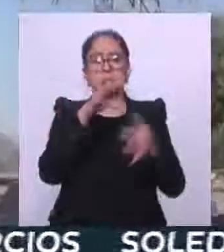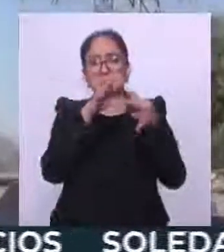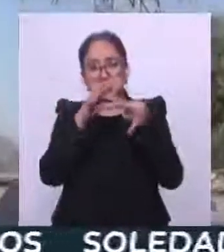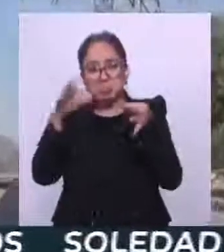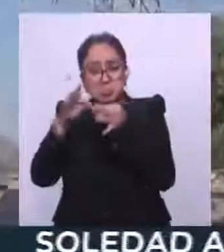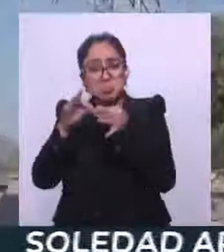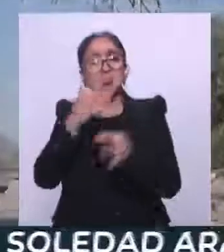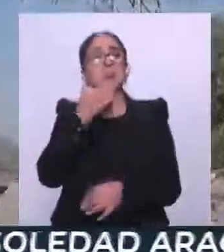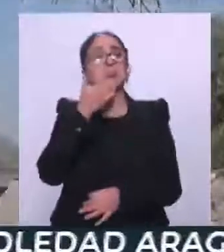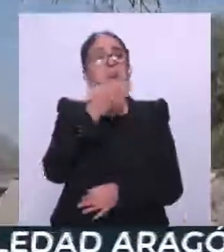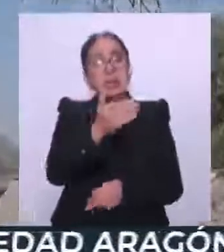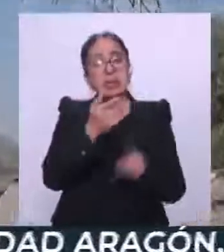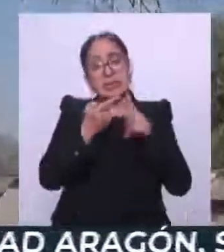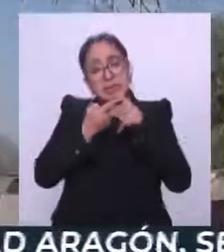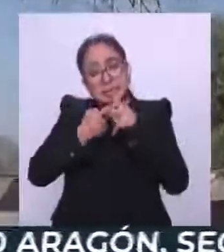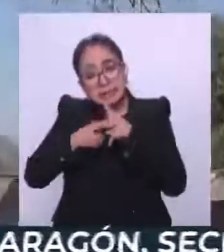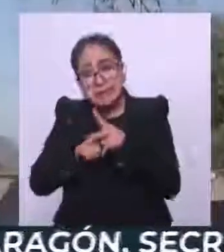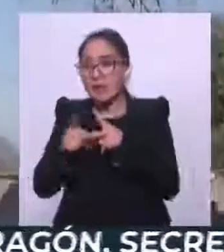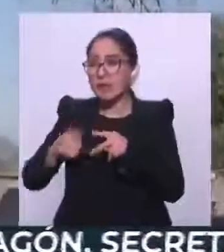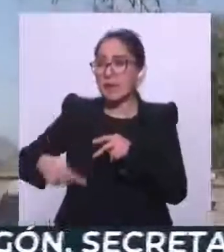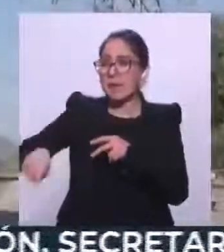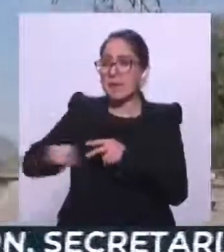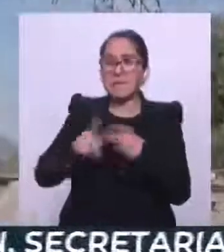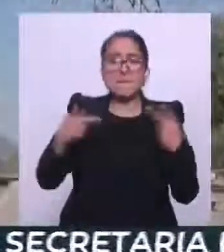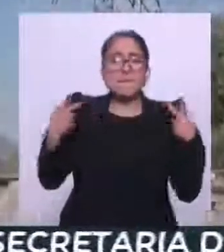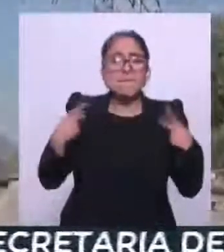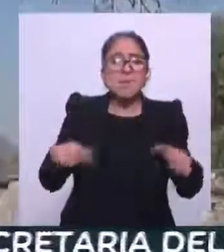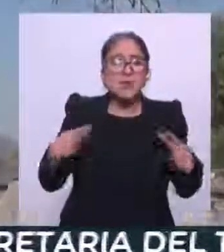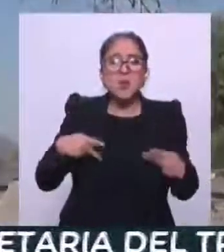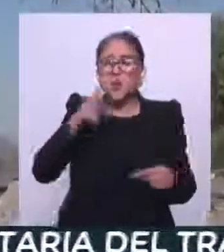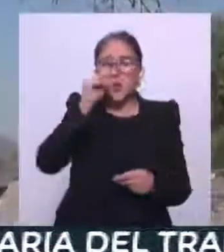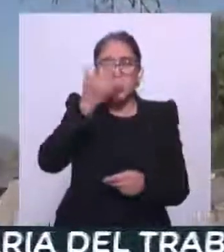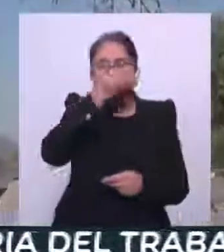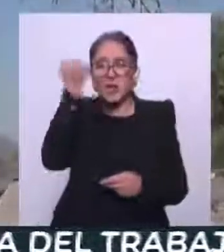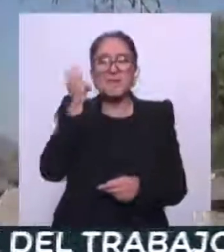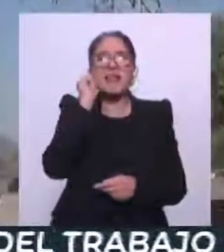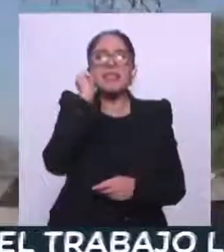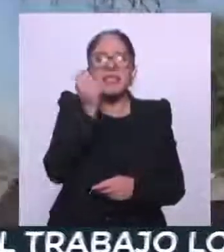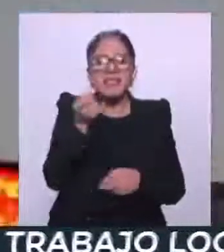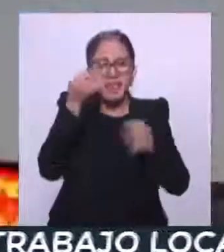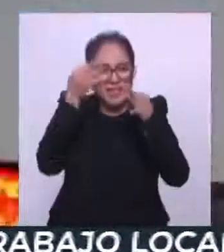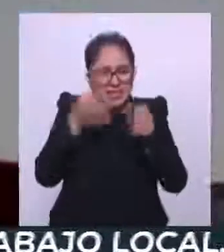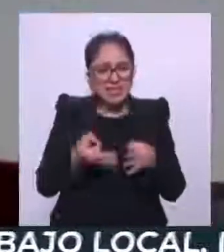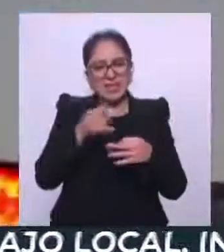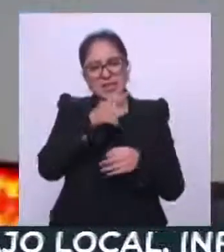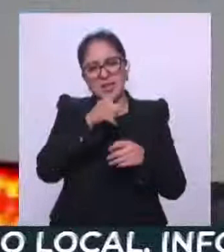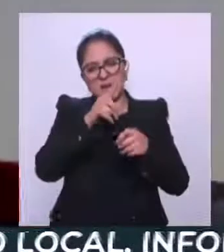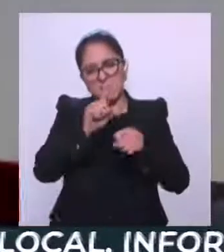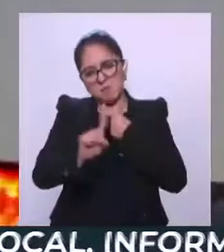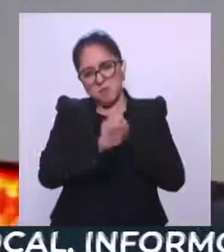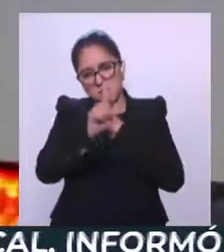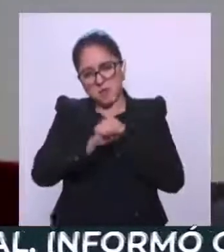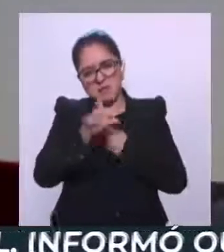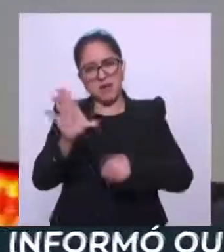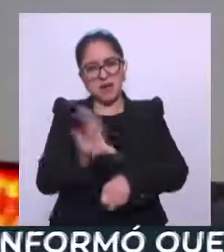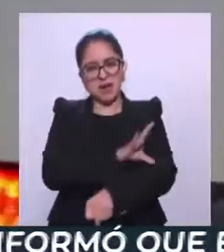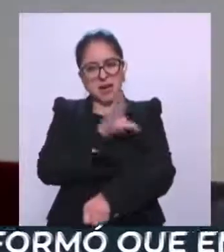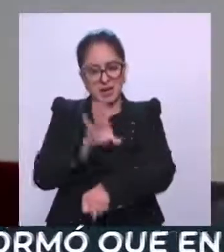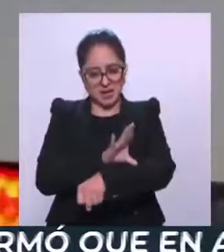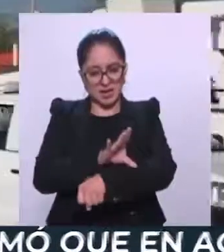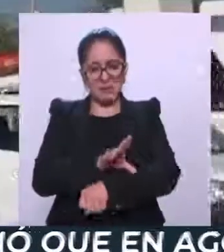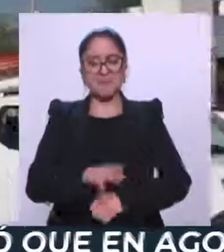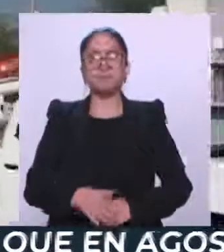inicial para los que no manejan el problema de las energías. Ingeniero, y pues una